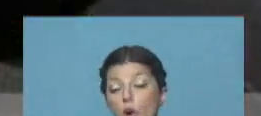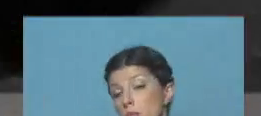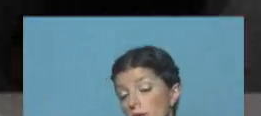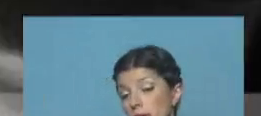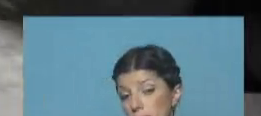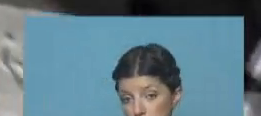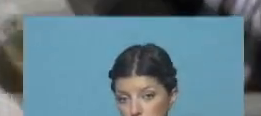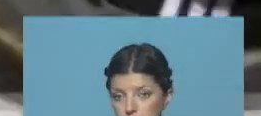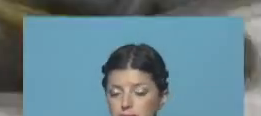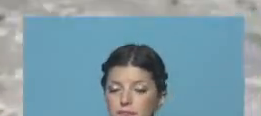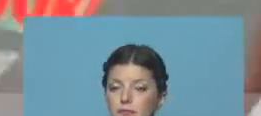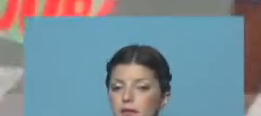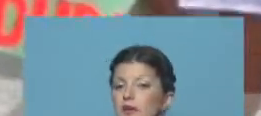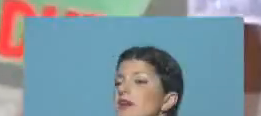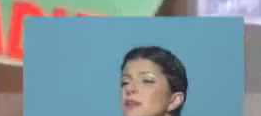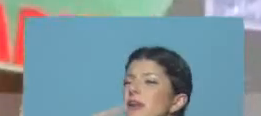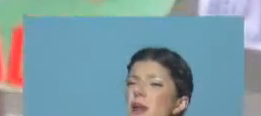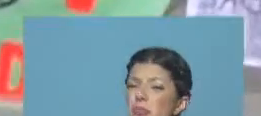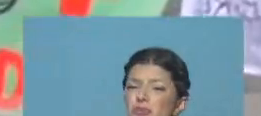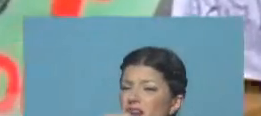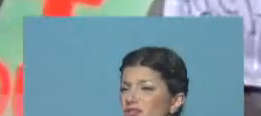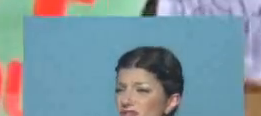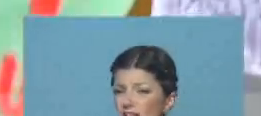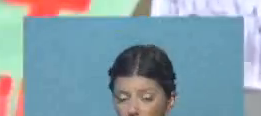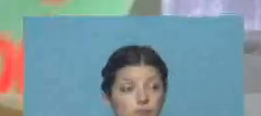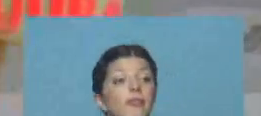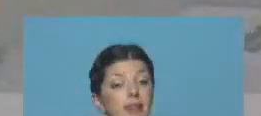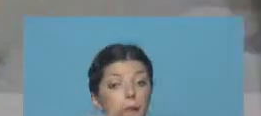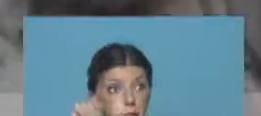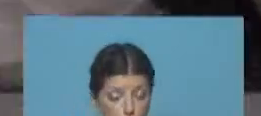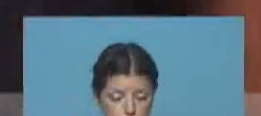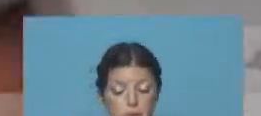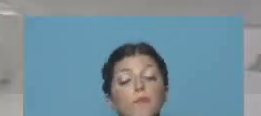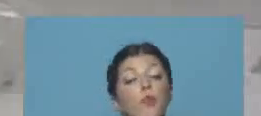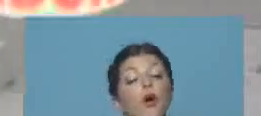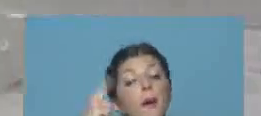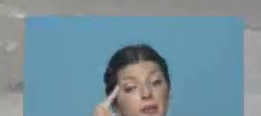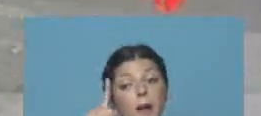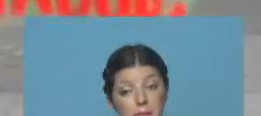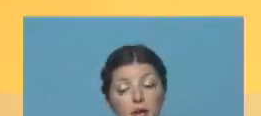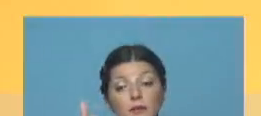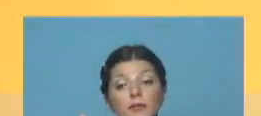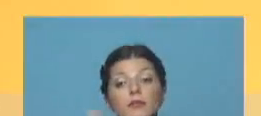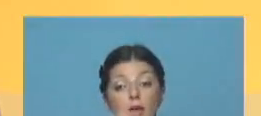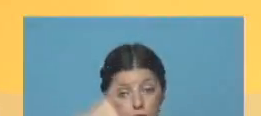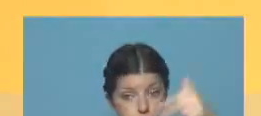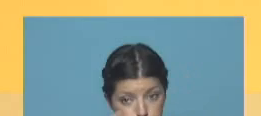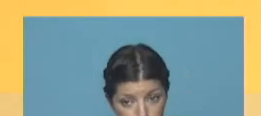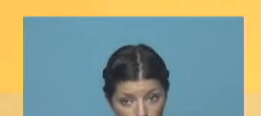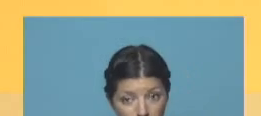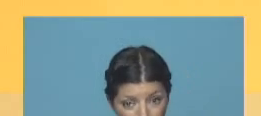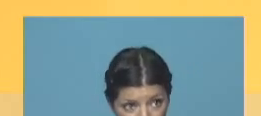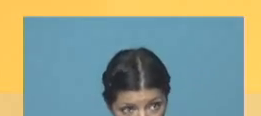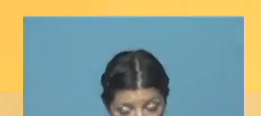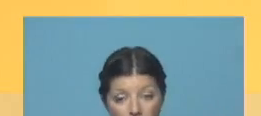del mismo. ¿Y qué le preguntan a la gente mañana, Jorge? 3 preguntas. Una, si está de acuerdo con el plebiscito o el referéndum que se hará a fin de